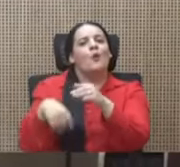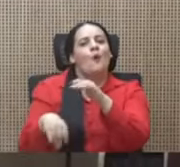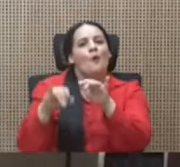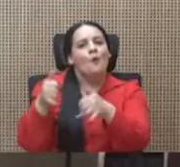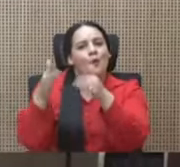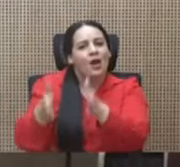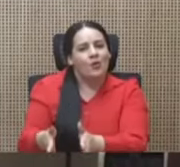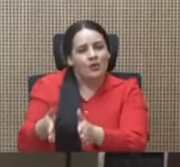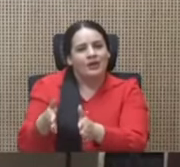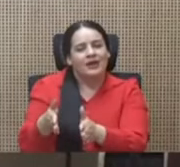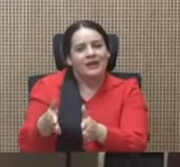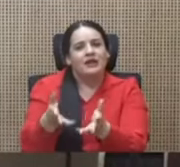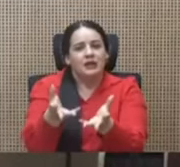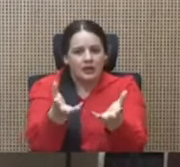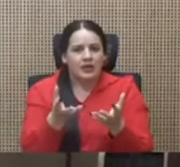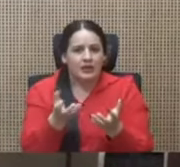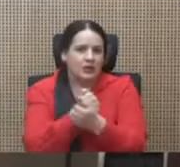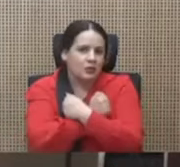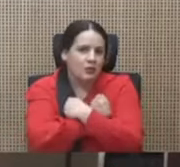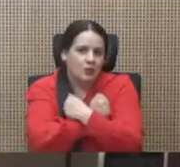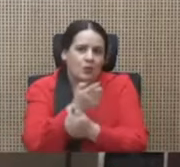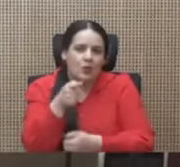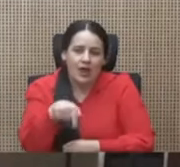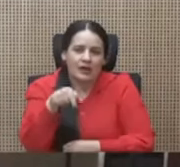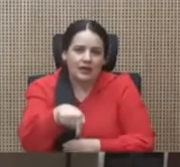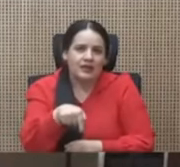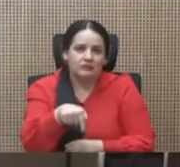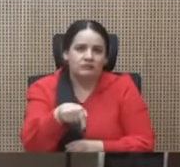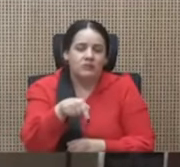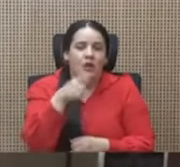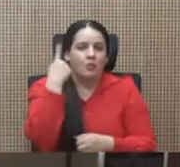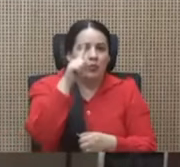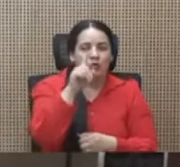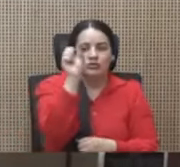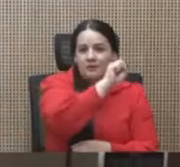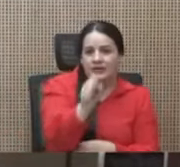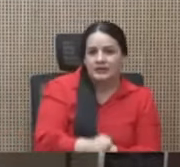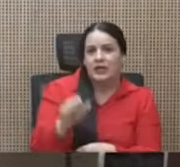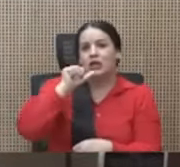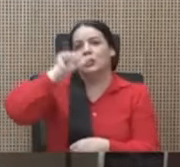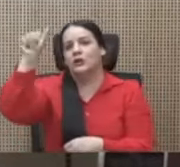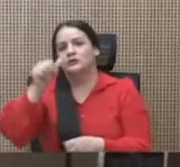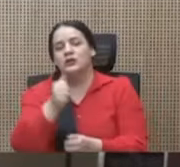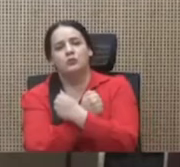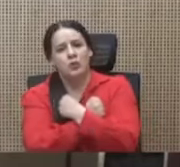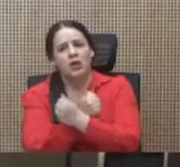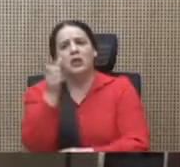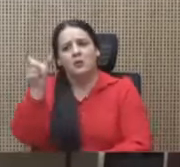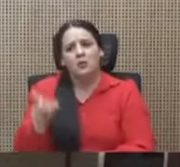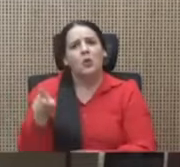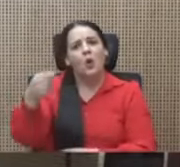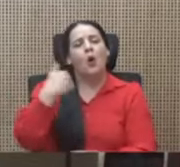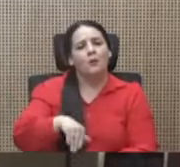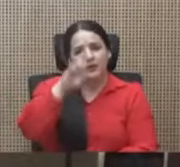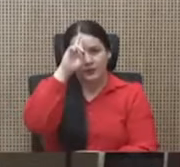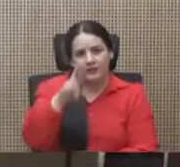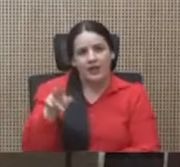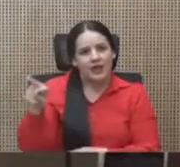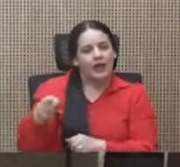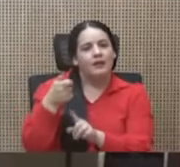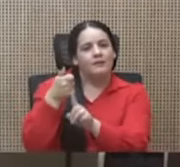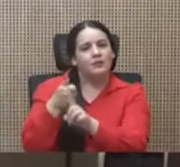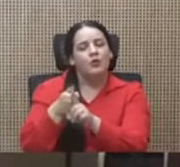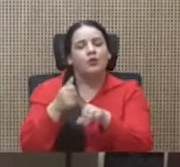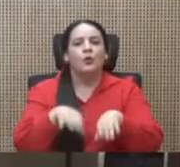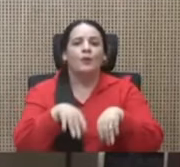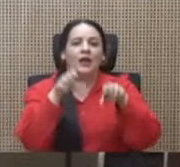país querido por los aicas obviamente pero hasta los liguistas lo queremos un hombre muy respetado y muy querido él tomará las acciones